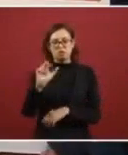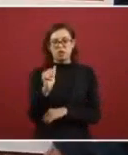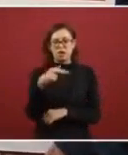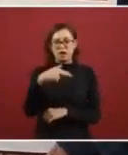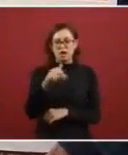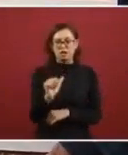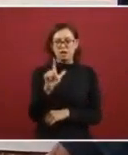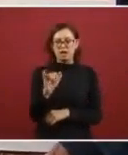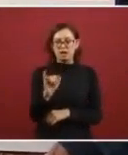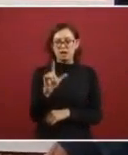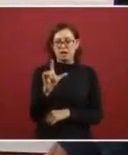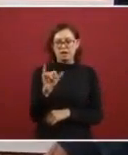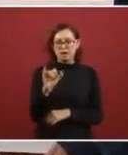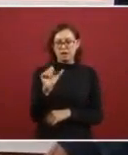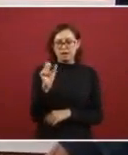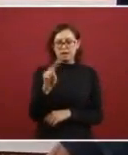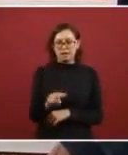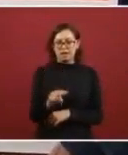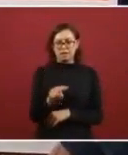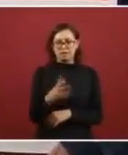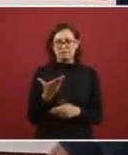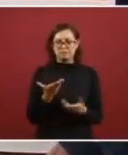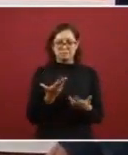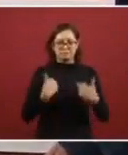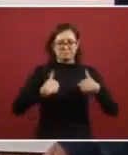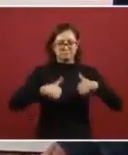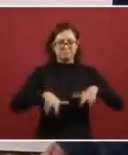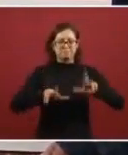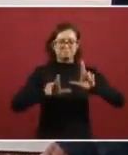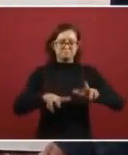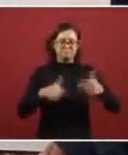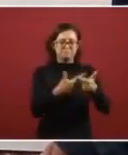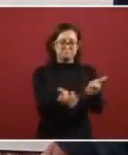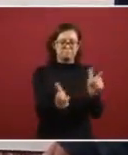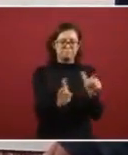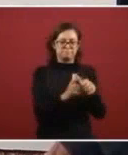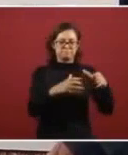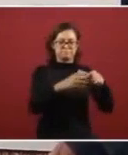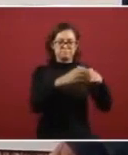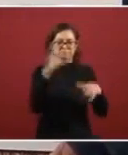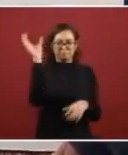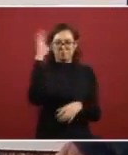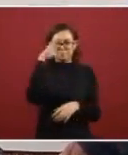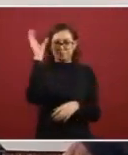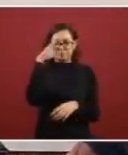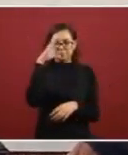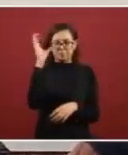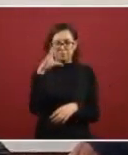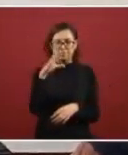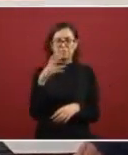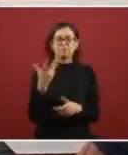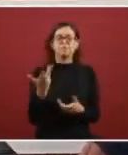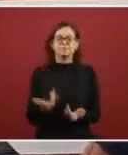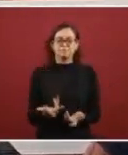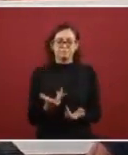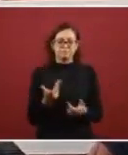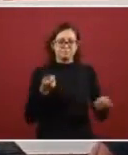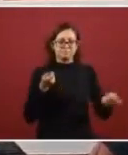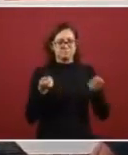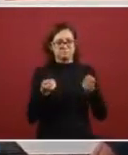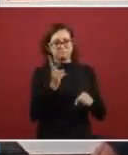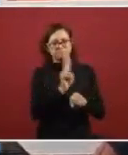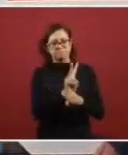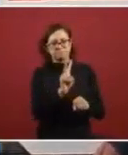Pozo, quien actúa con la representación del grupo de científicos dedicados al